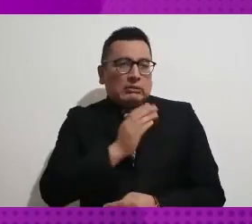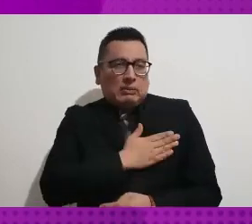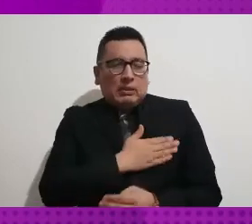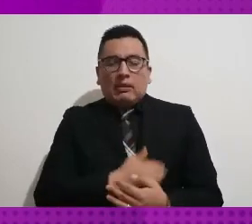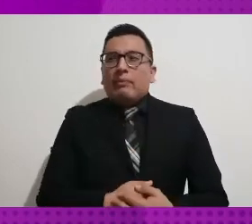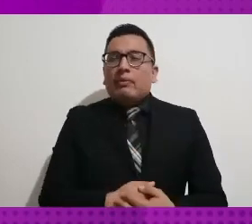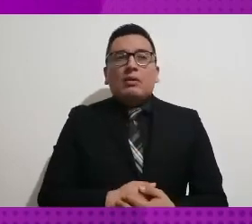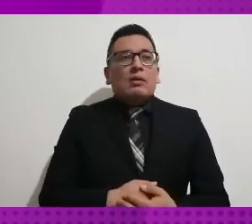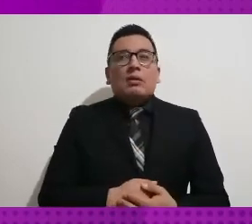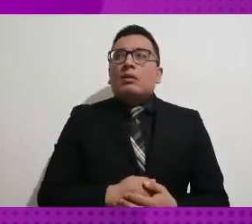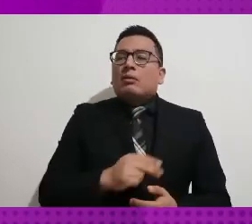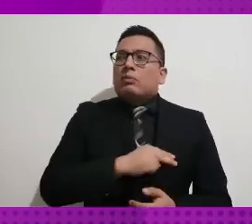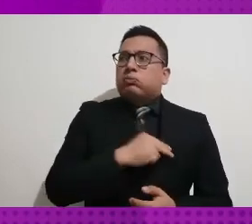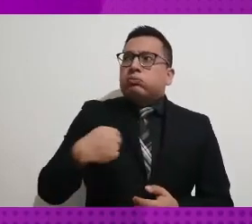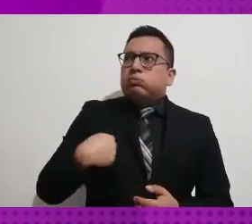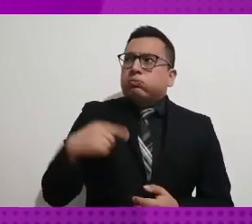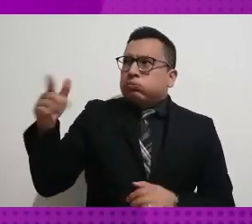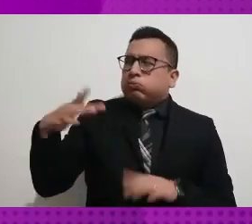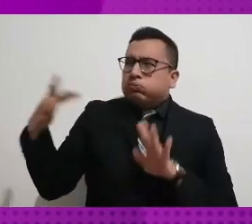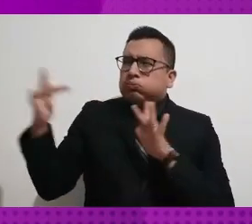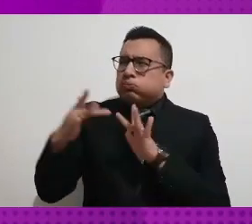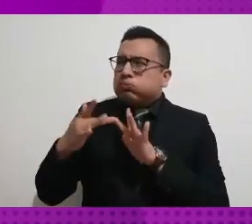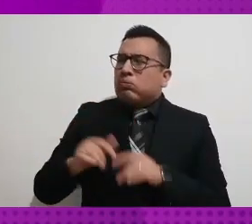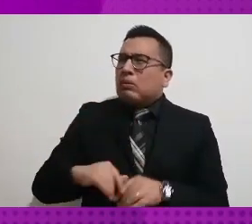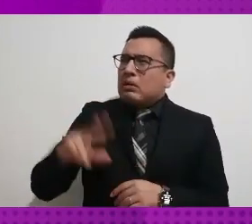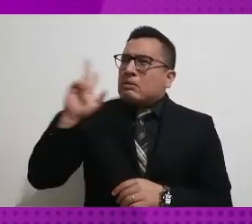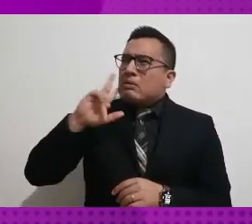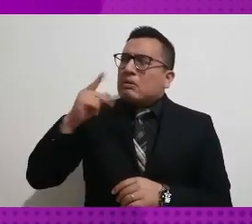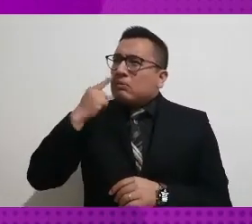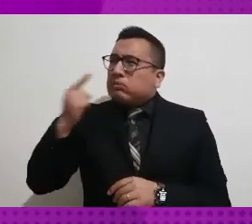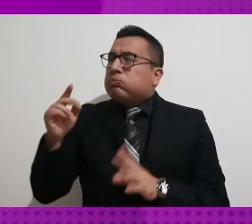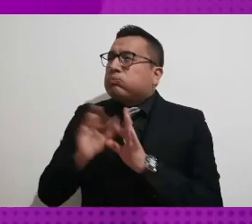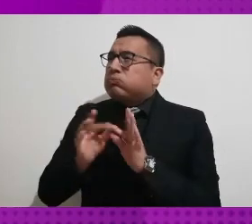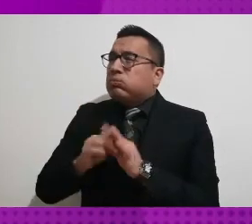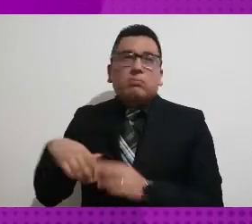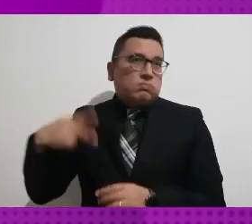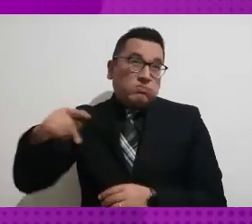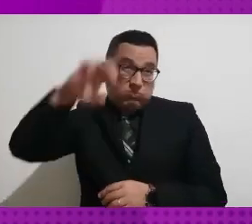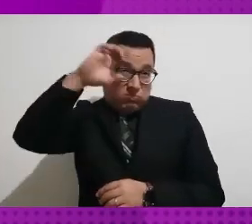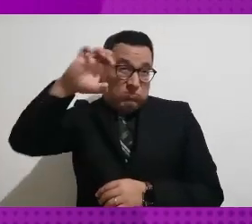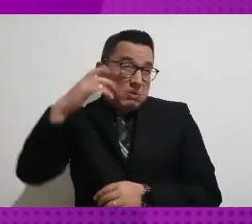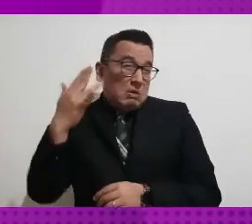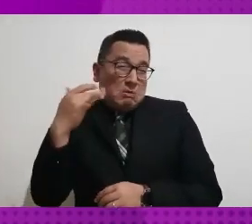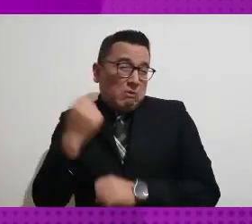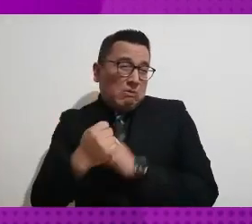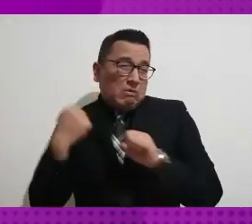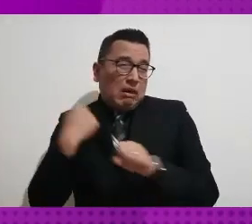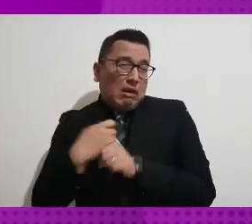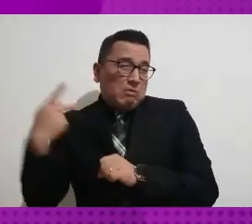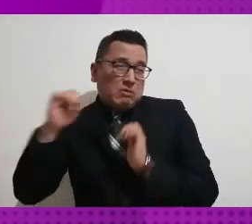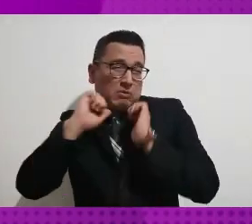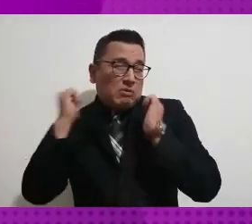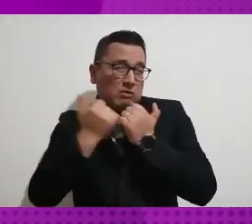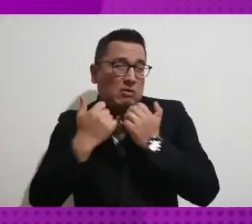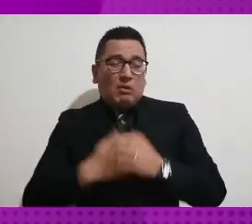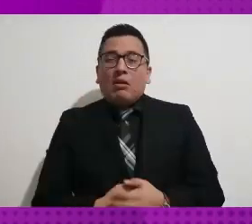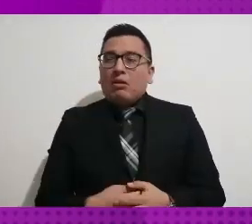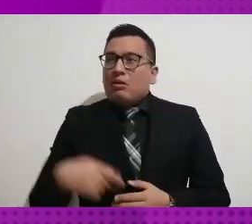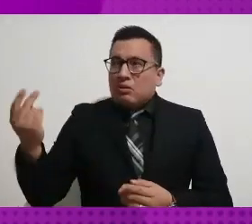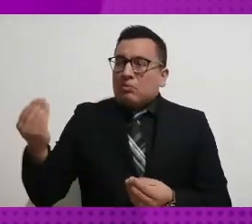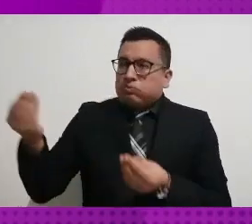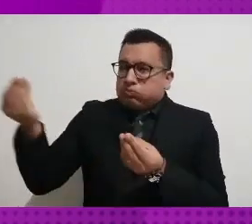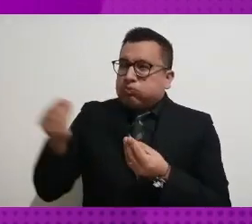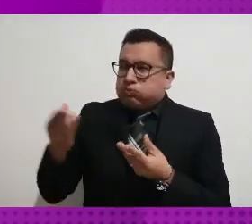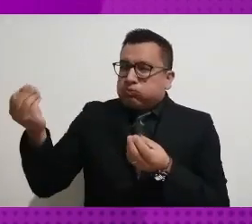que ya llevaban 50 años adelante, y empezamos a educarlo pues con mucha